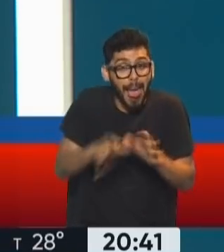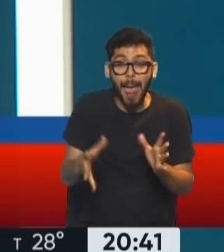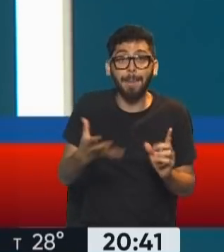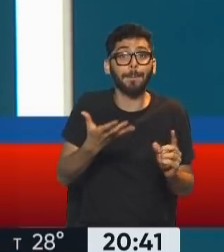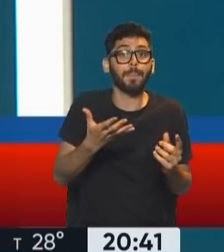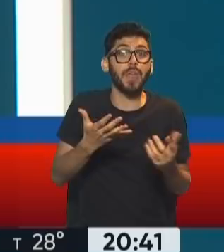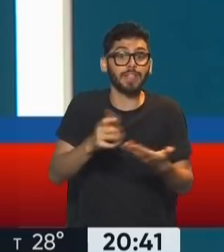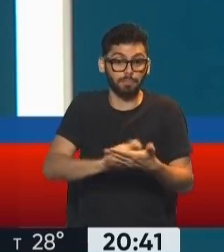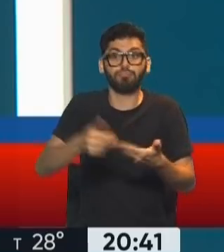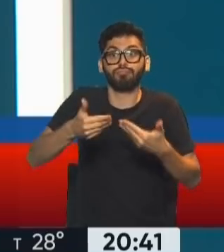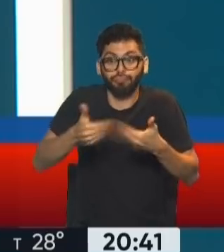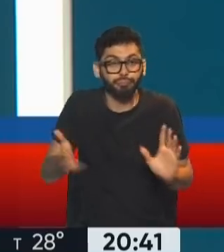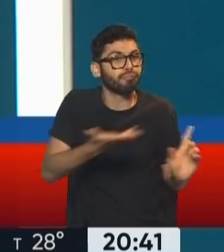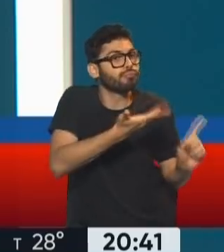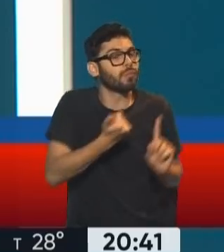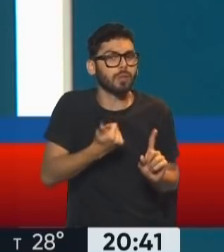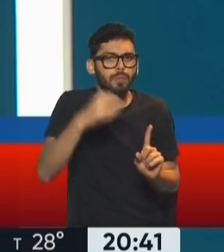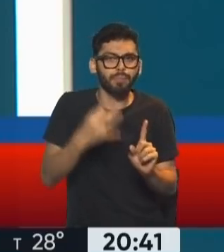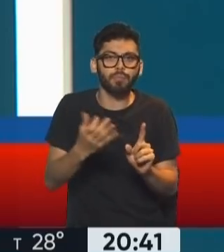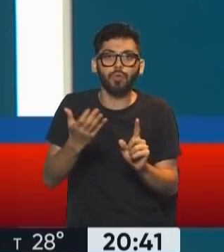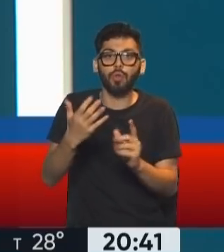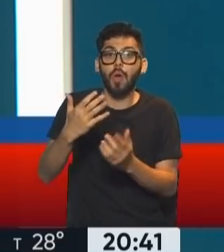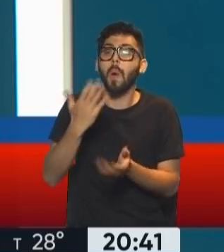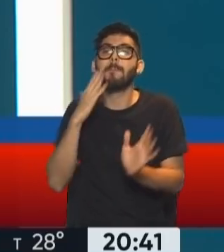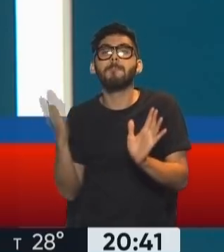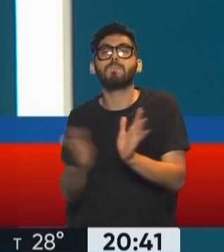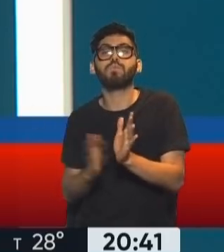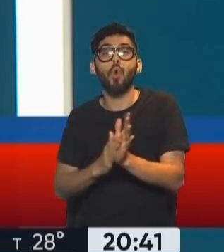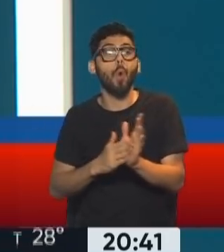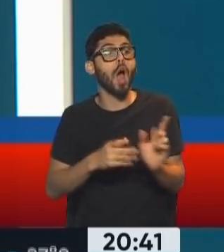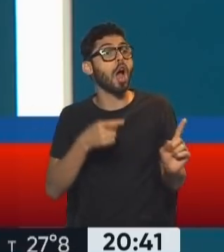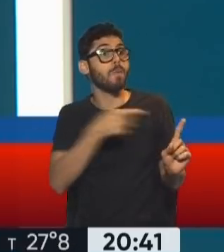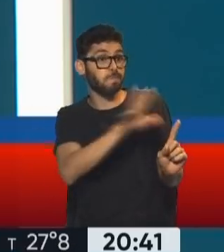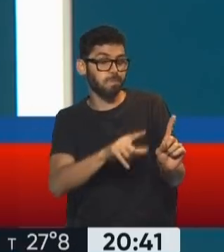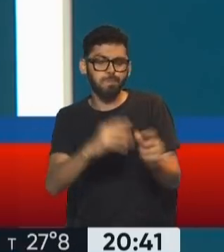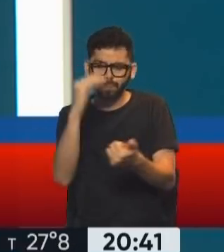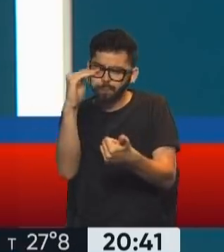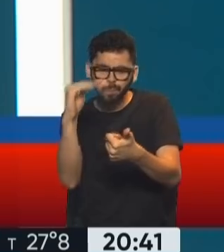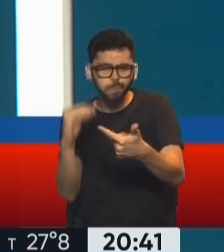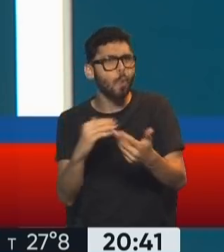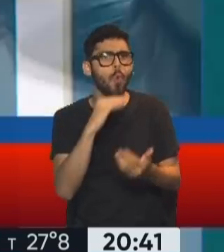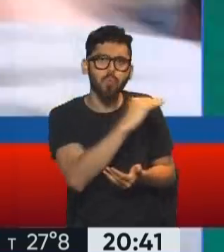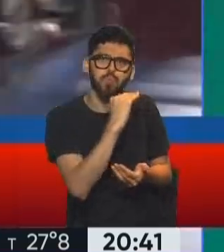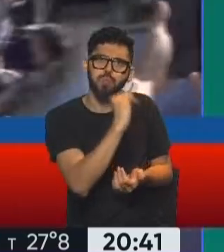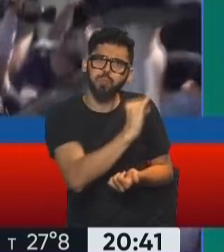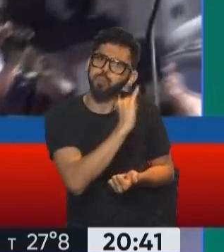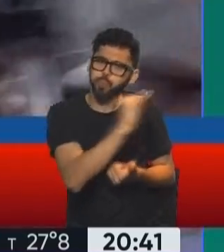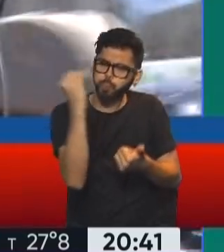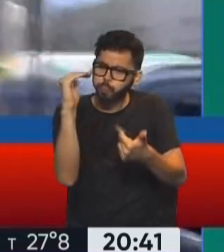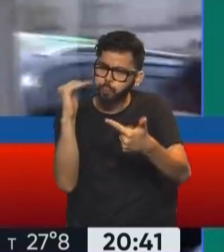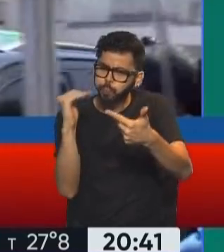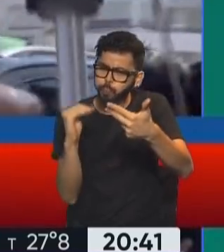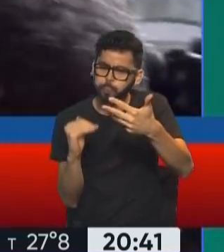inició, previamente se le leyeron todos los elementos de prueba que había en su contra, y entre esos elementos de prueba se mencionaron los